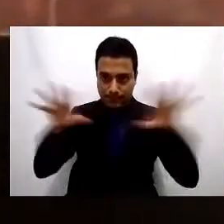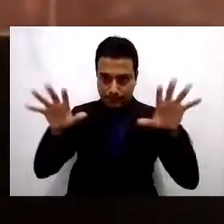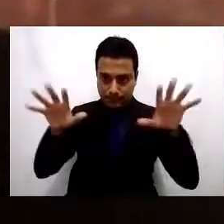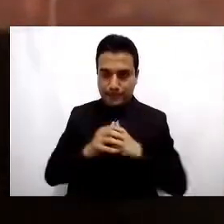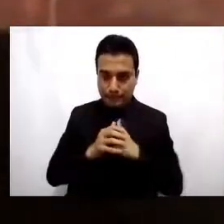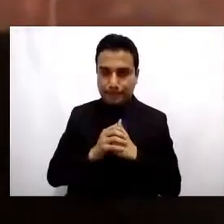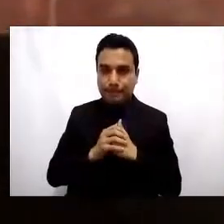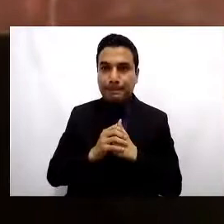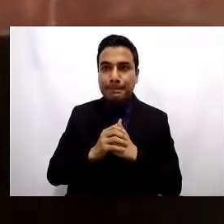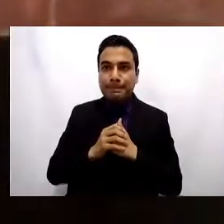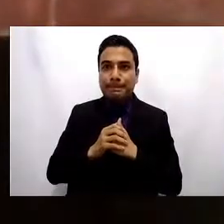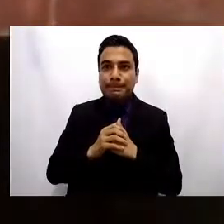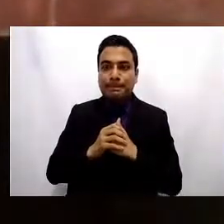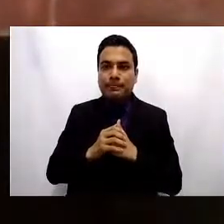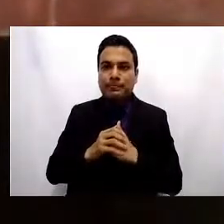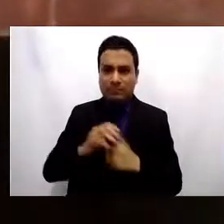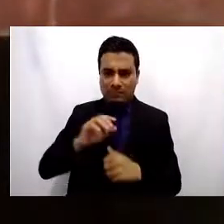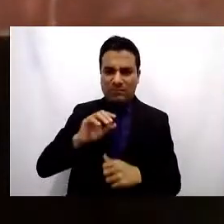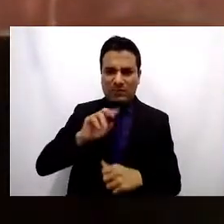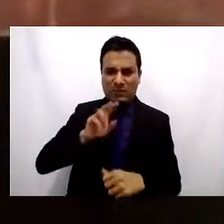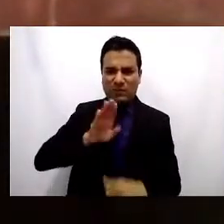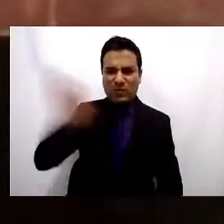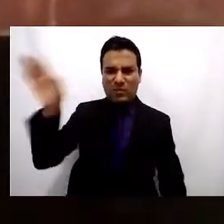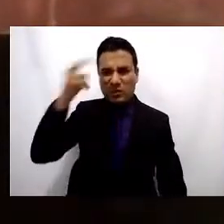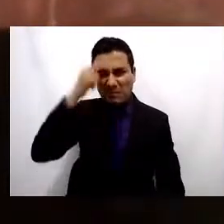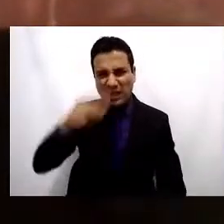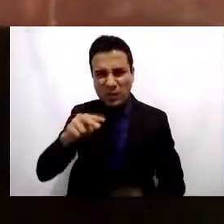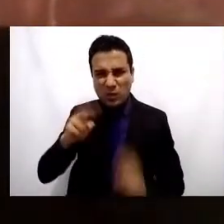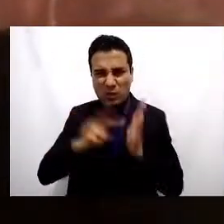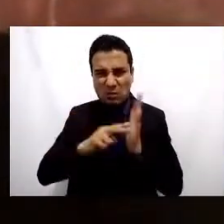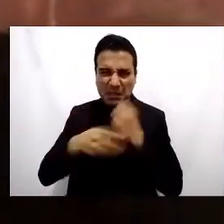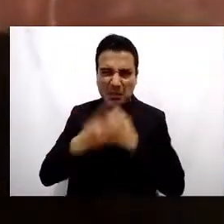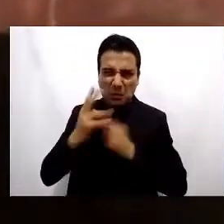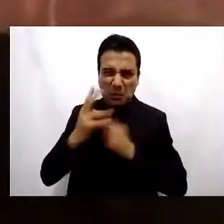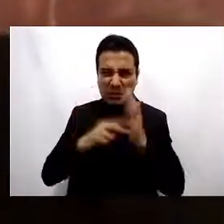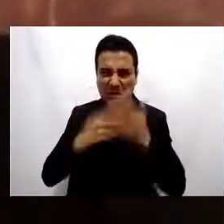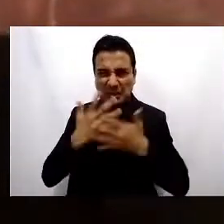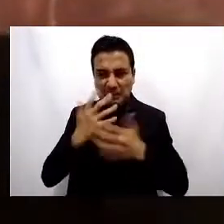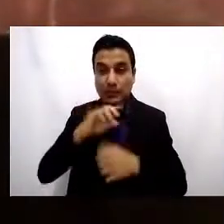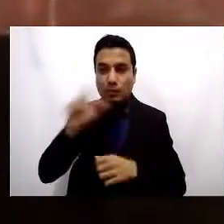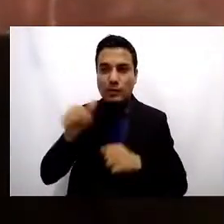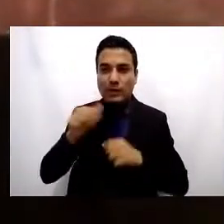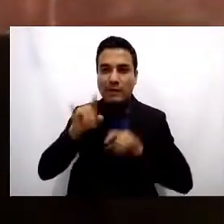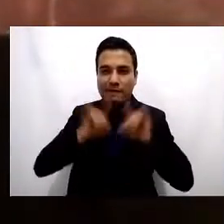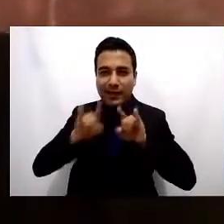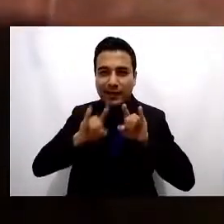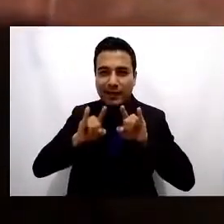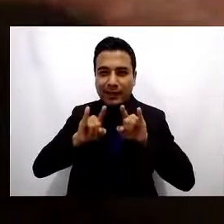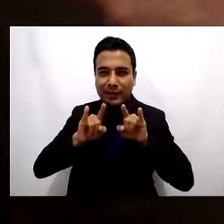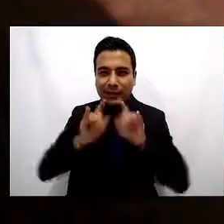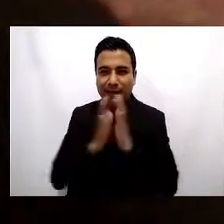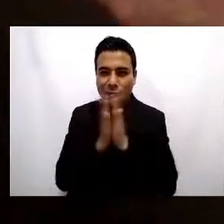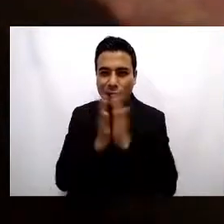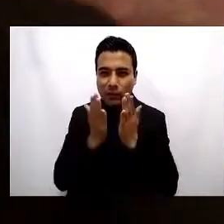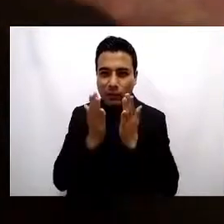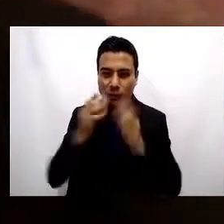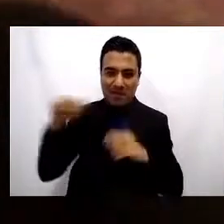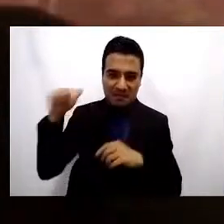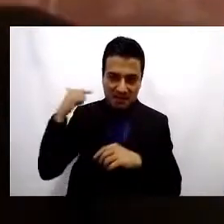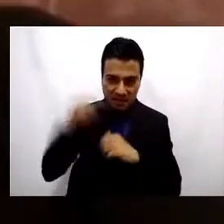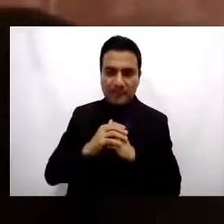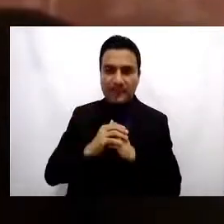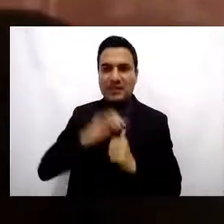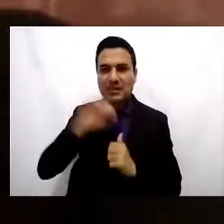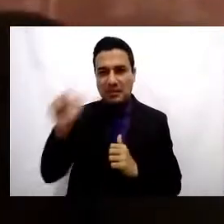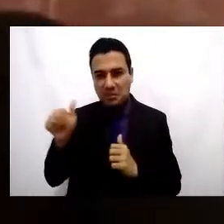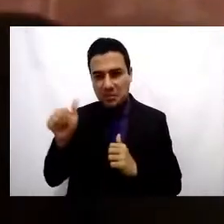2014. Hemos estado en México, creo en 2014 o en el 2015, estuvimos en la Feria del Libro de Guadalajara y luego, bueno, estuvimos por toda